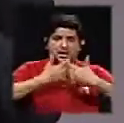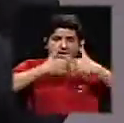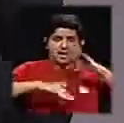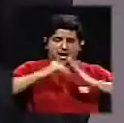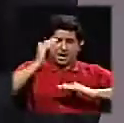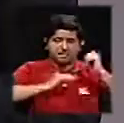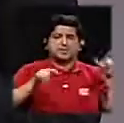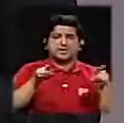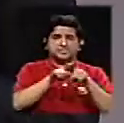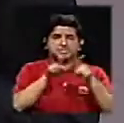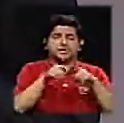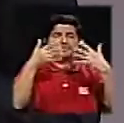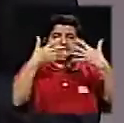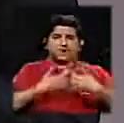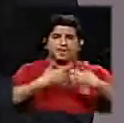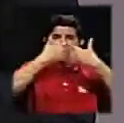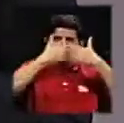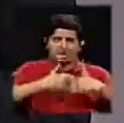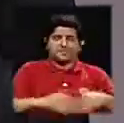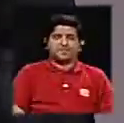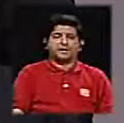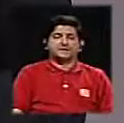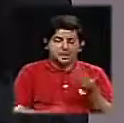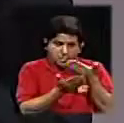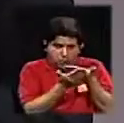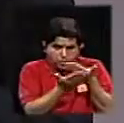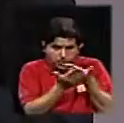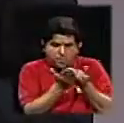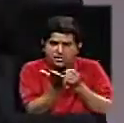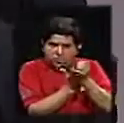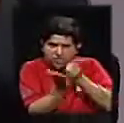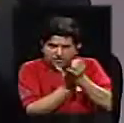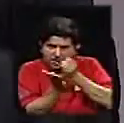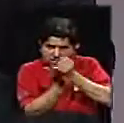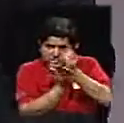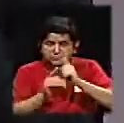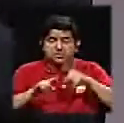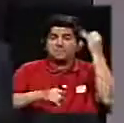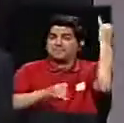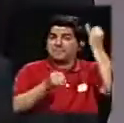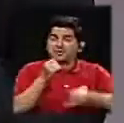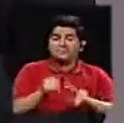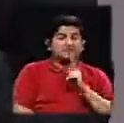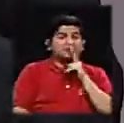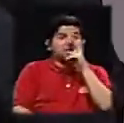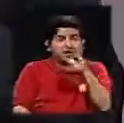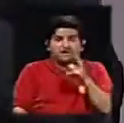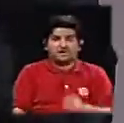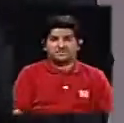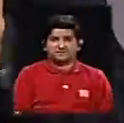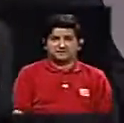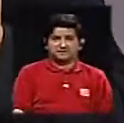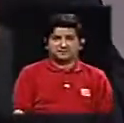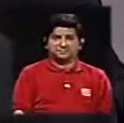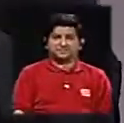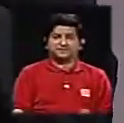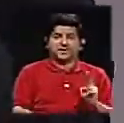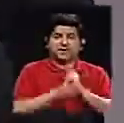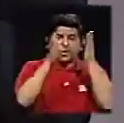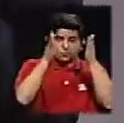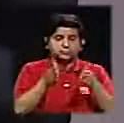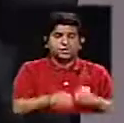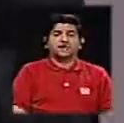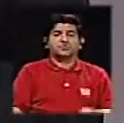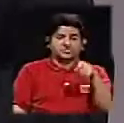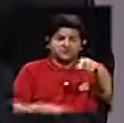afirma también la empresa verificadora o de inspección, pero al final la verdad es que para los usuarios, el